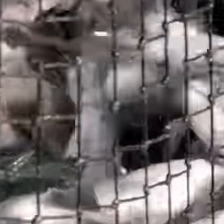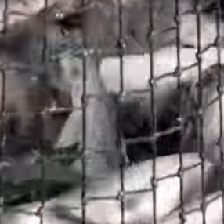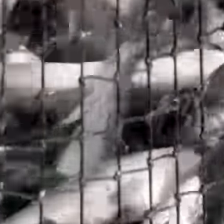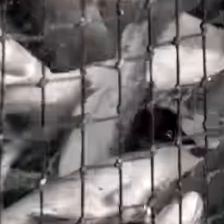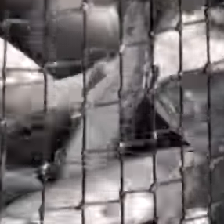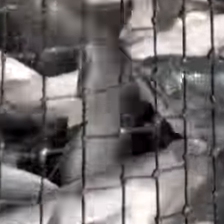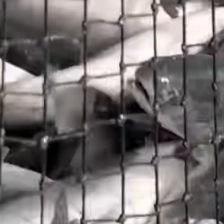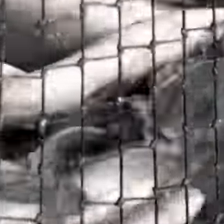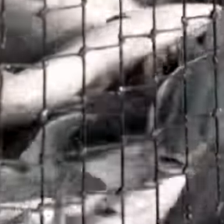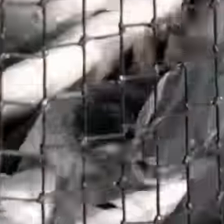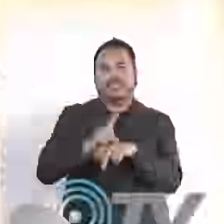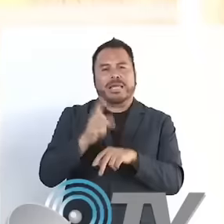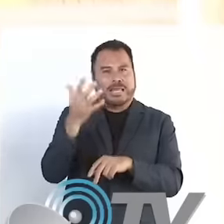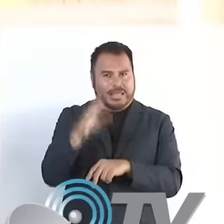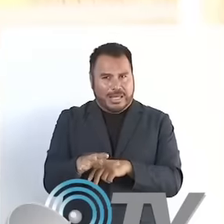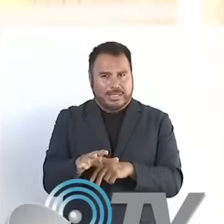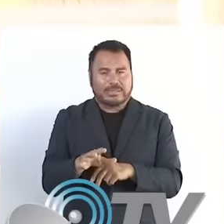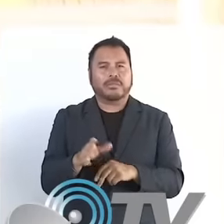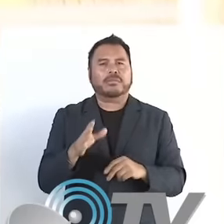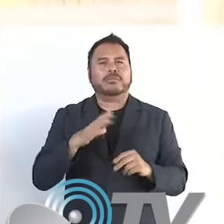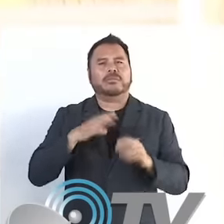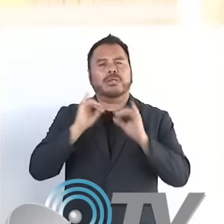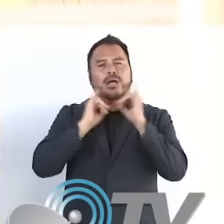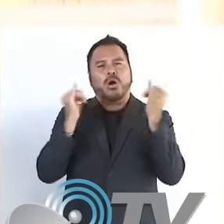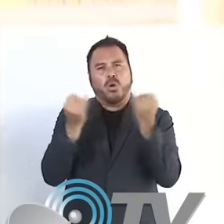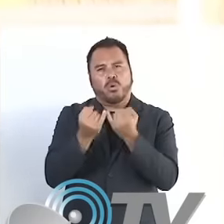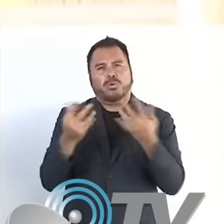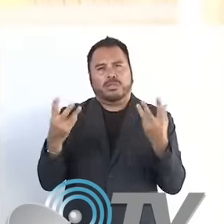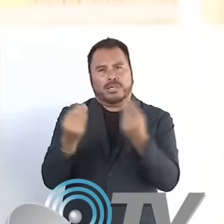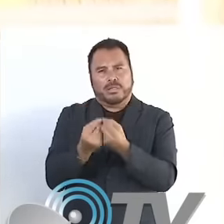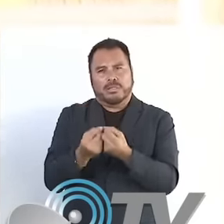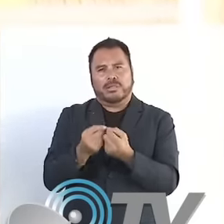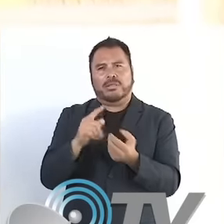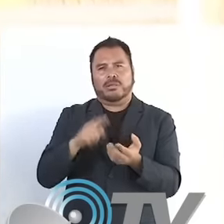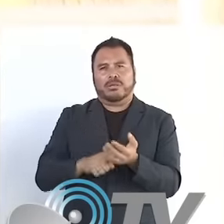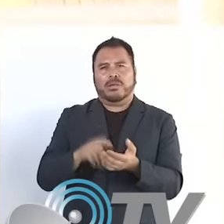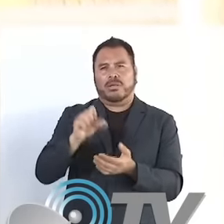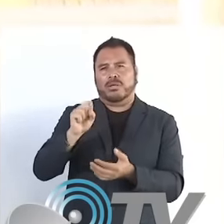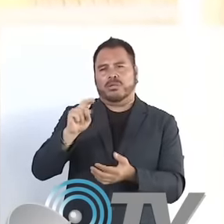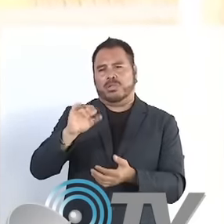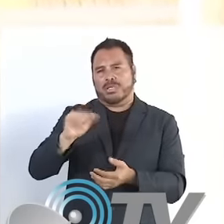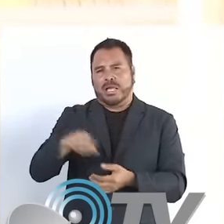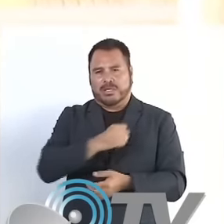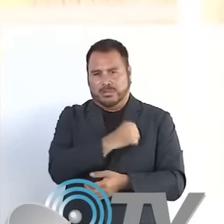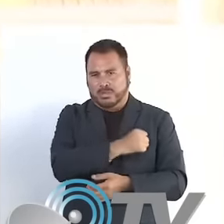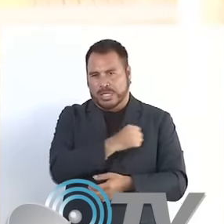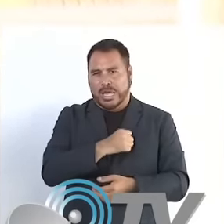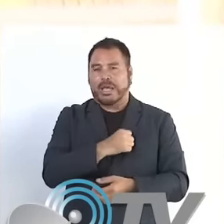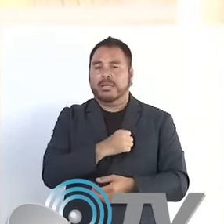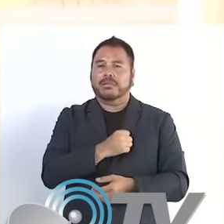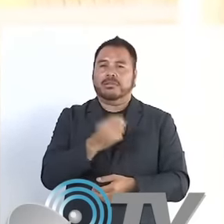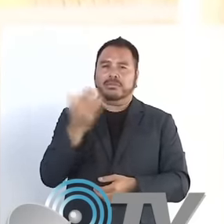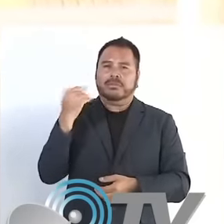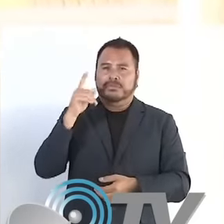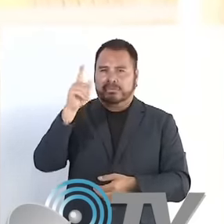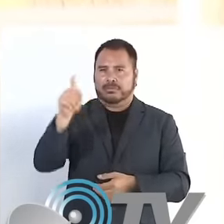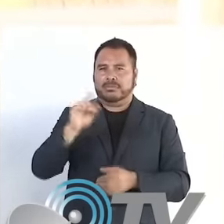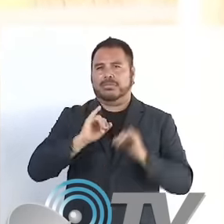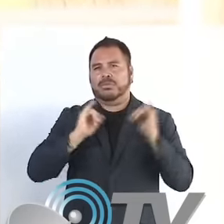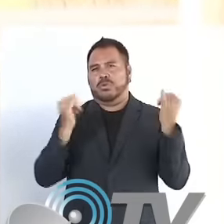10, que se reunieron en Ginebra, Suiza, que concluyó